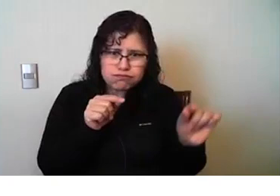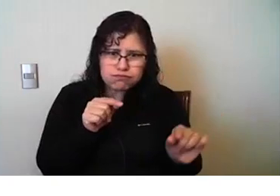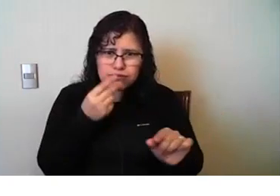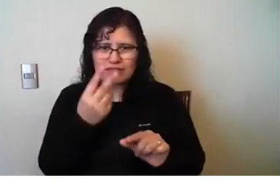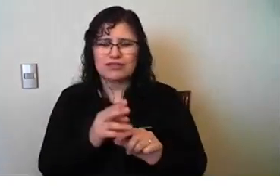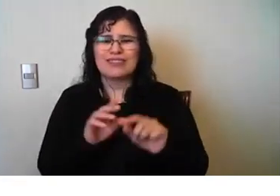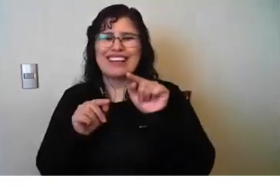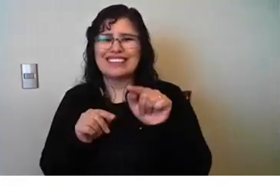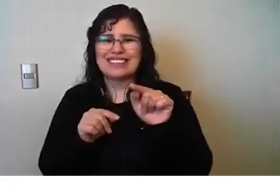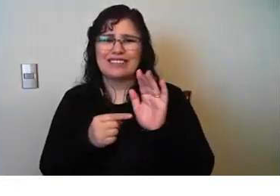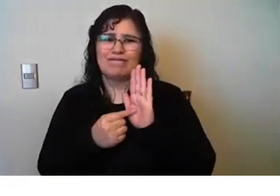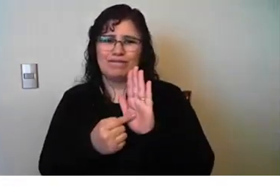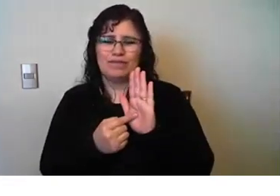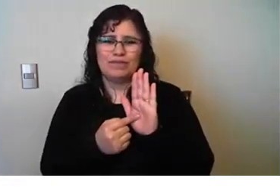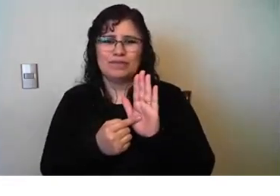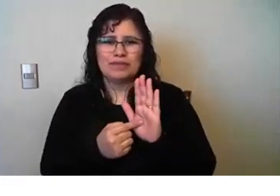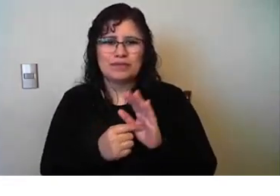indicar este,